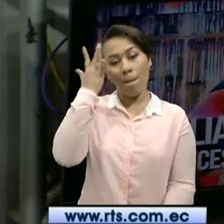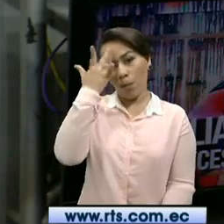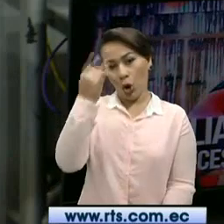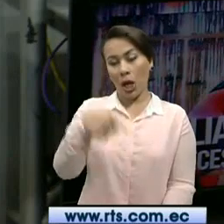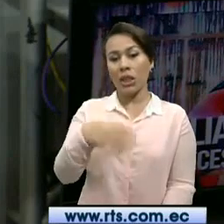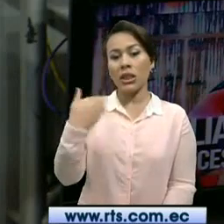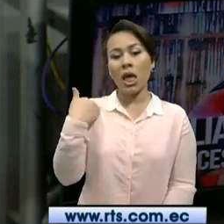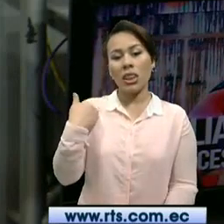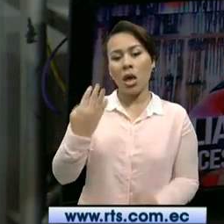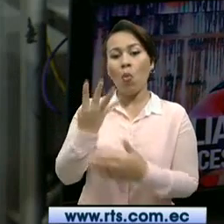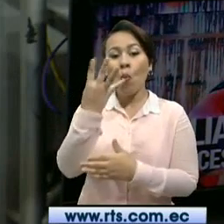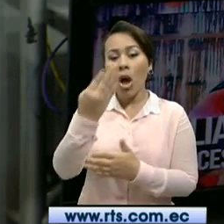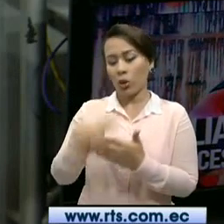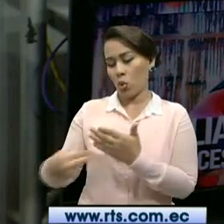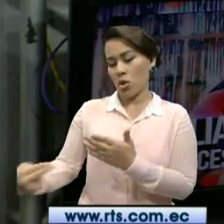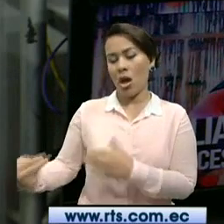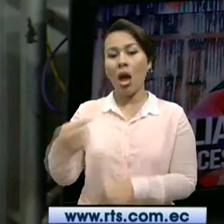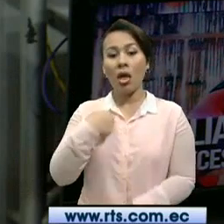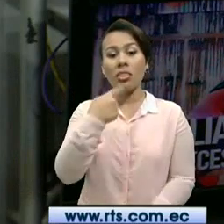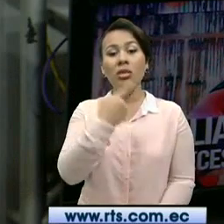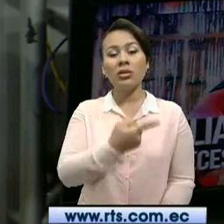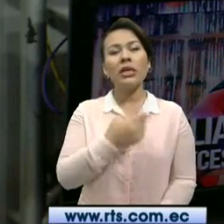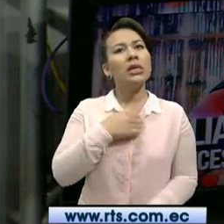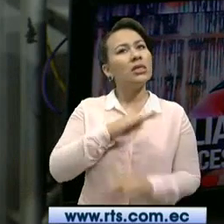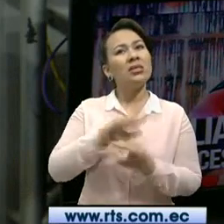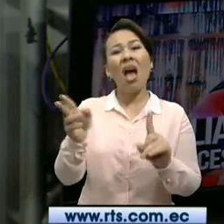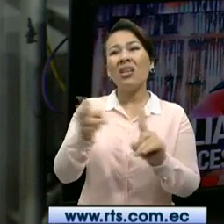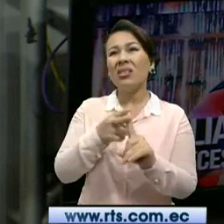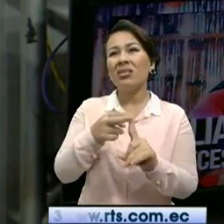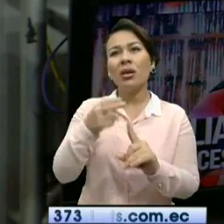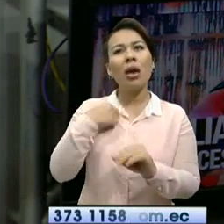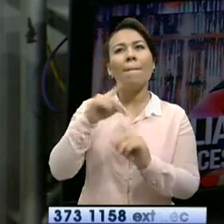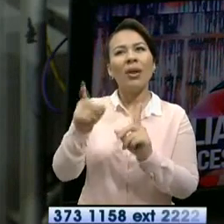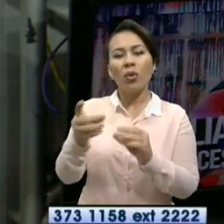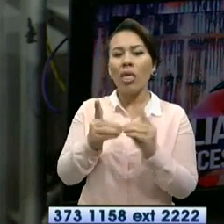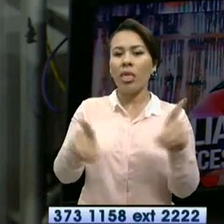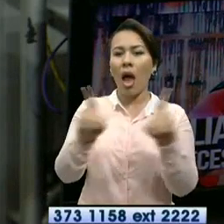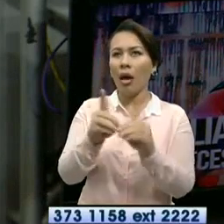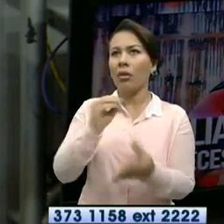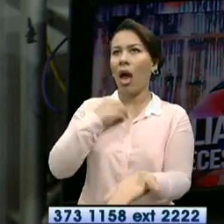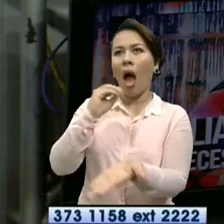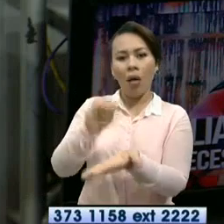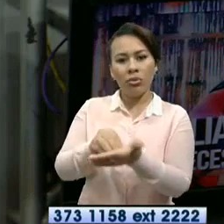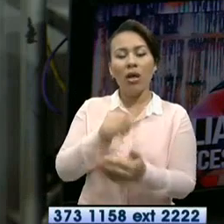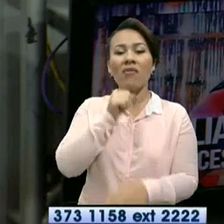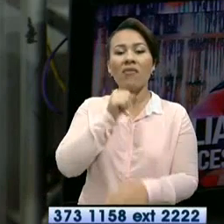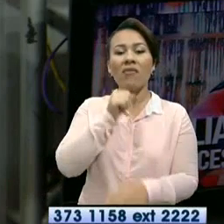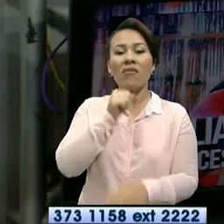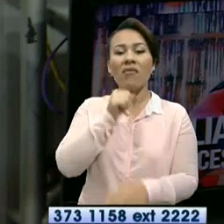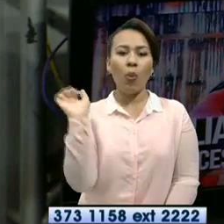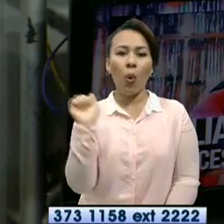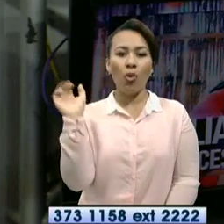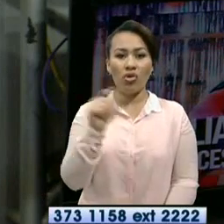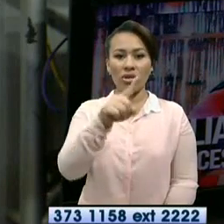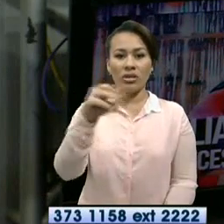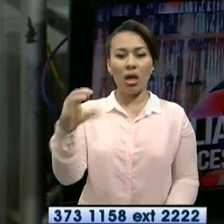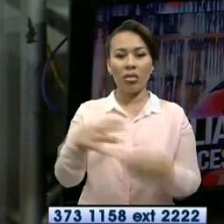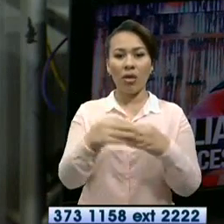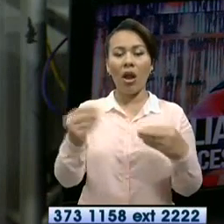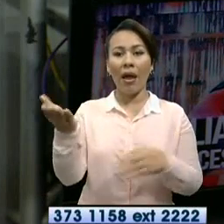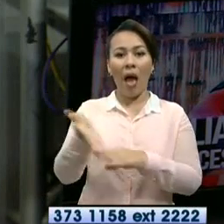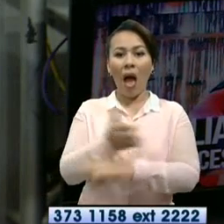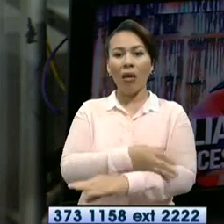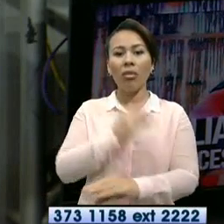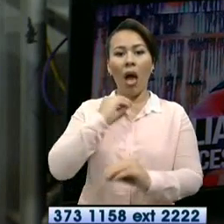hijos los padres de familia indican que fueron censados pero aún no les entregan el bono de 100 dólares anunciado por el gobierno nacional